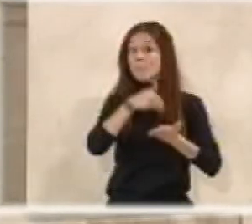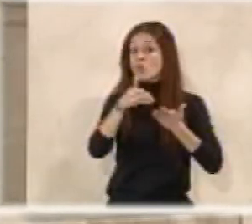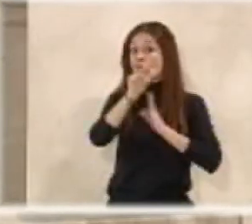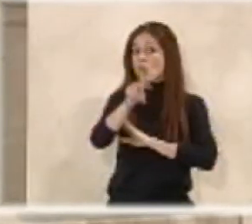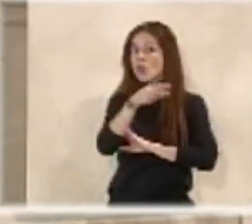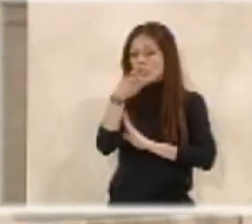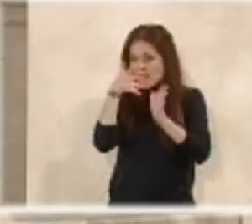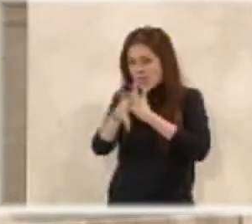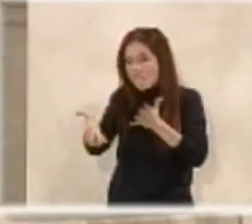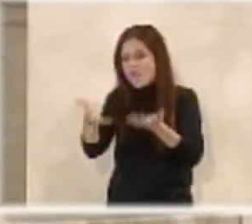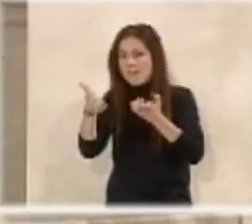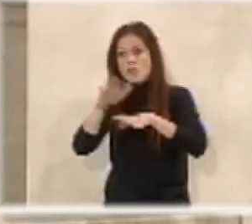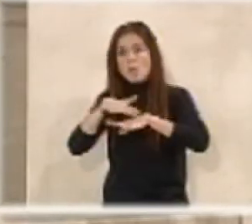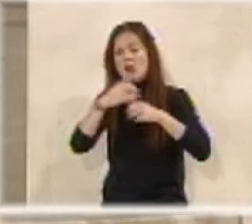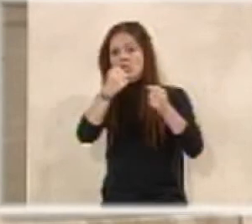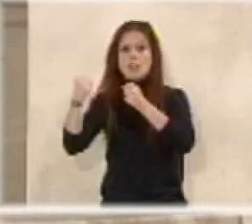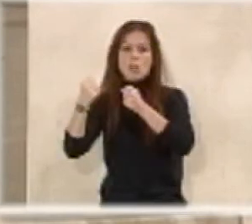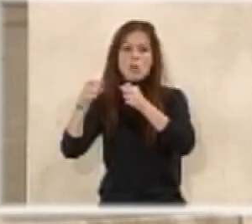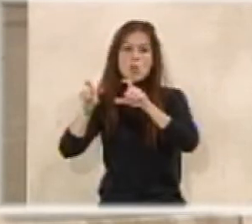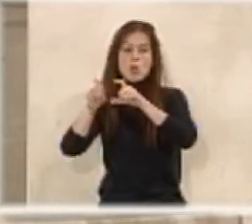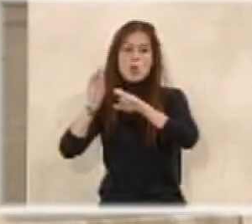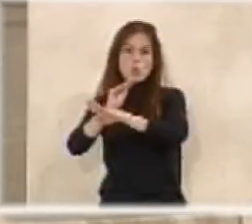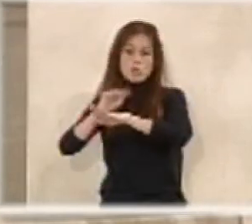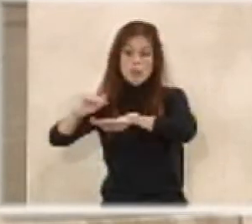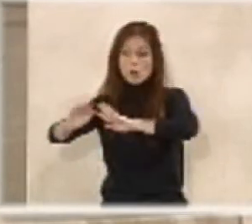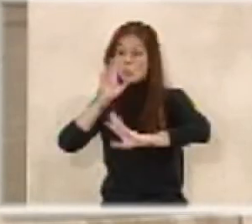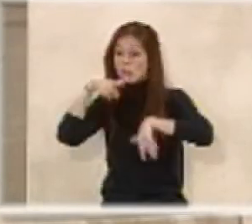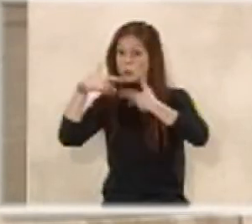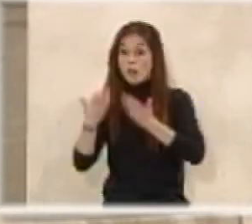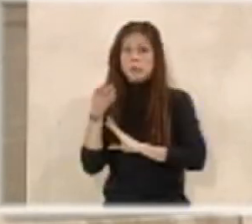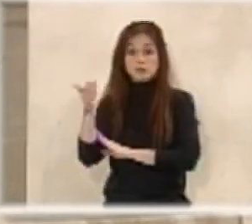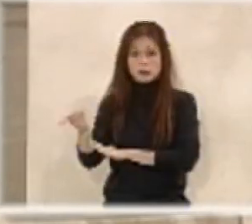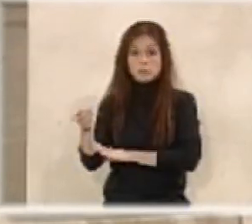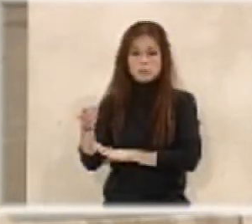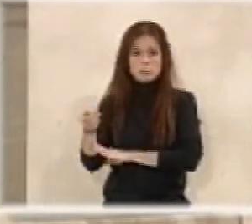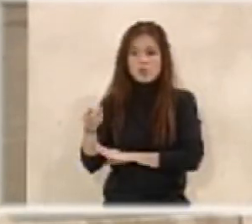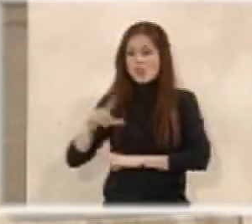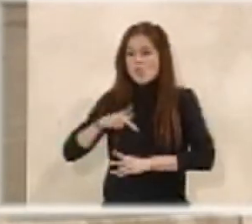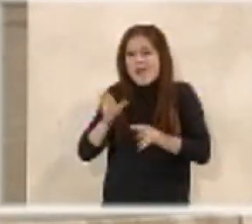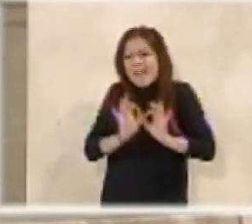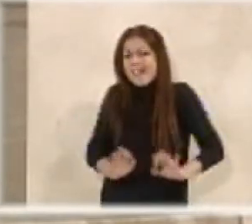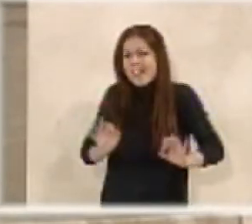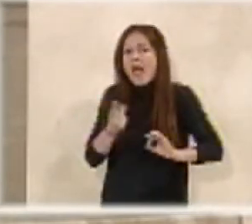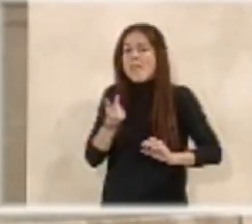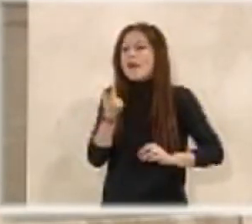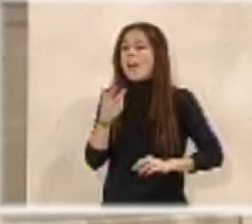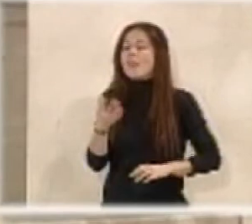millones serían beneficio para la entidad de conservación, porque a día de hoy no solamente no se debe nada, sino que hay un